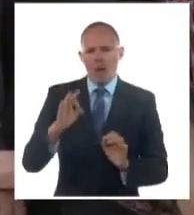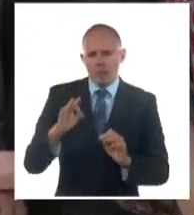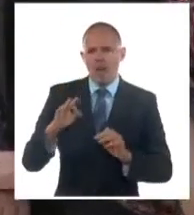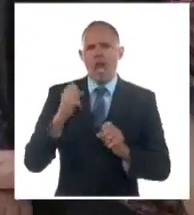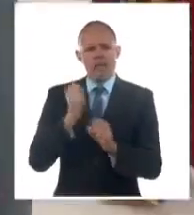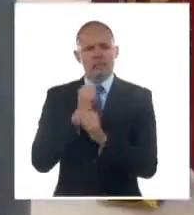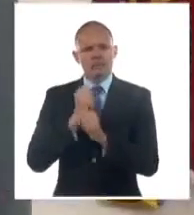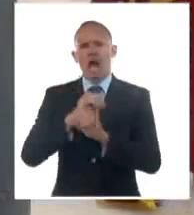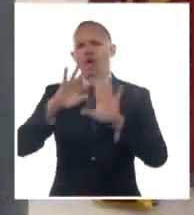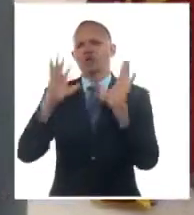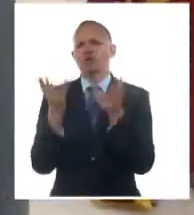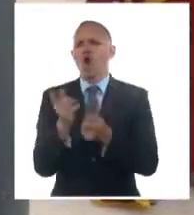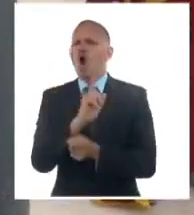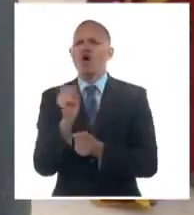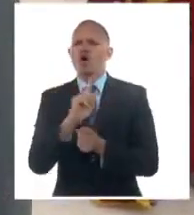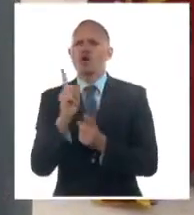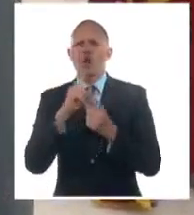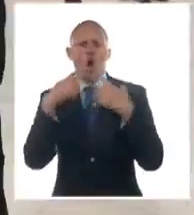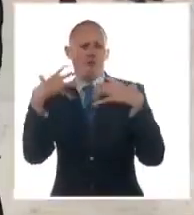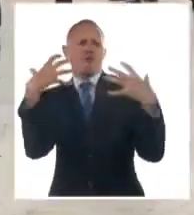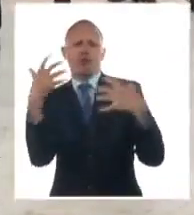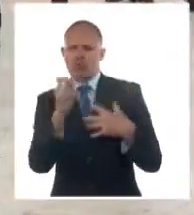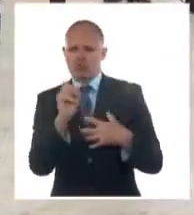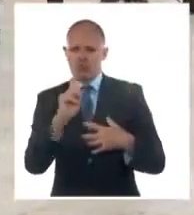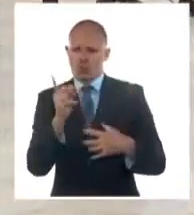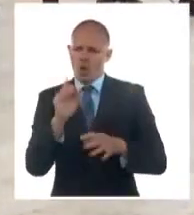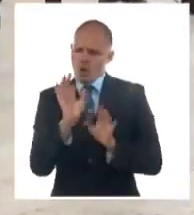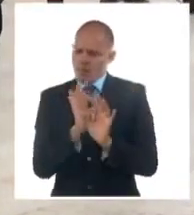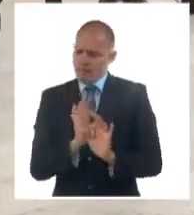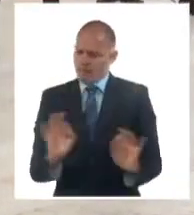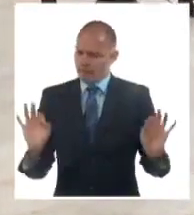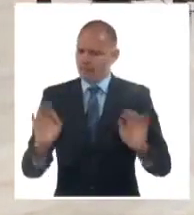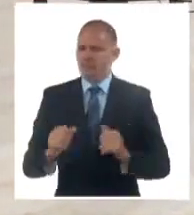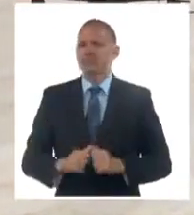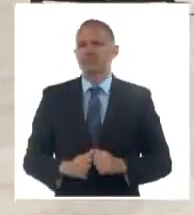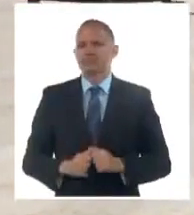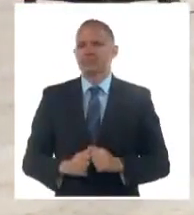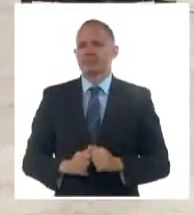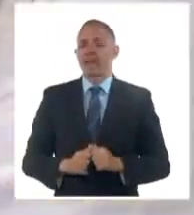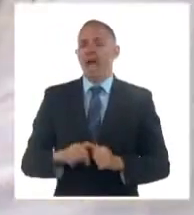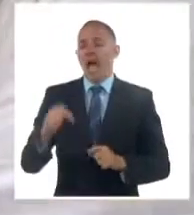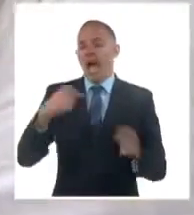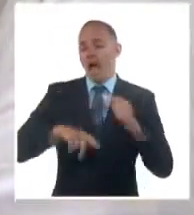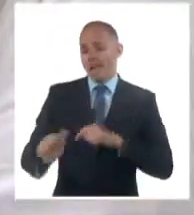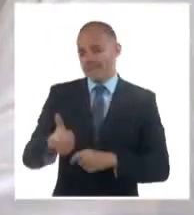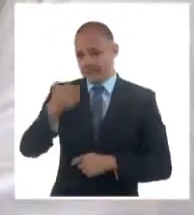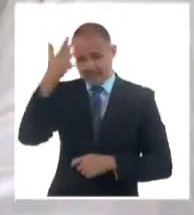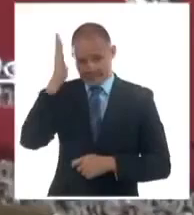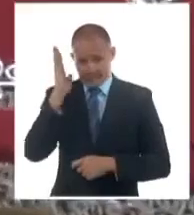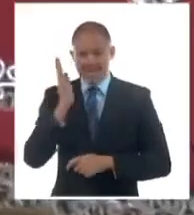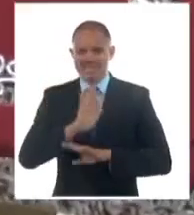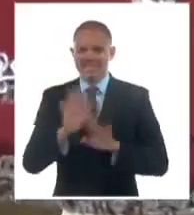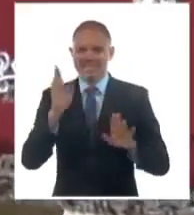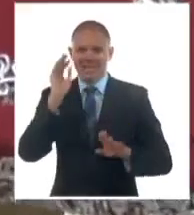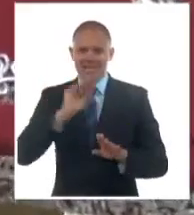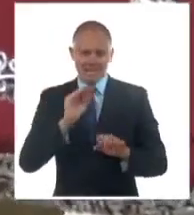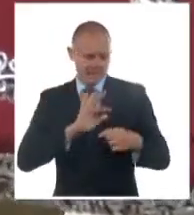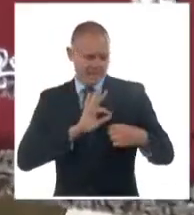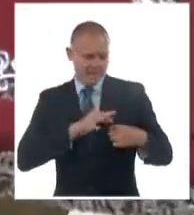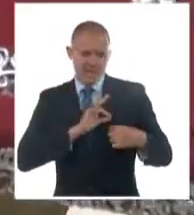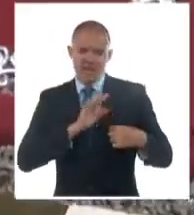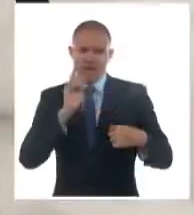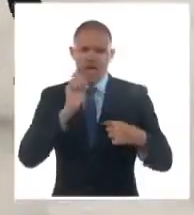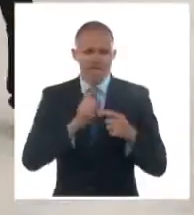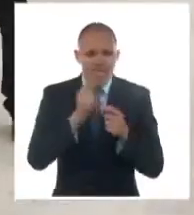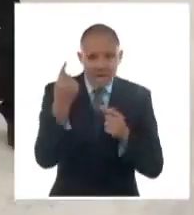anónimas de dedicación, entereza y altruismo. El jefe de Estado entregó las medallas y certificados correspondientes